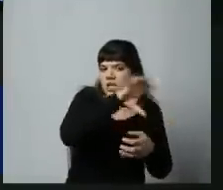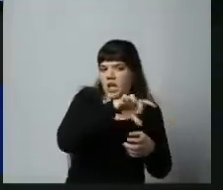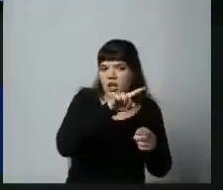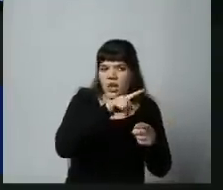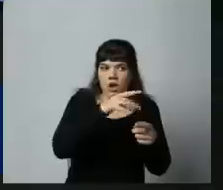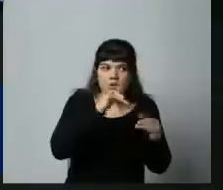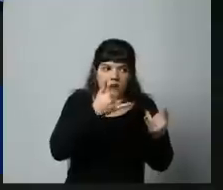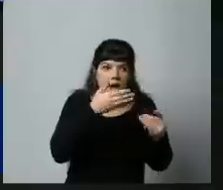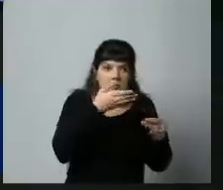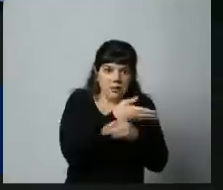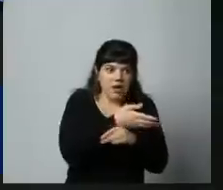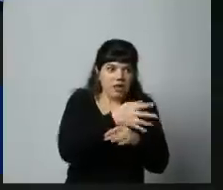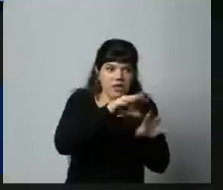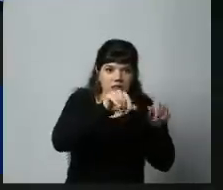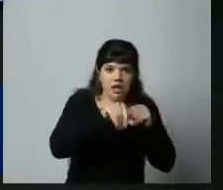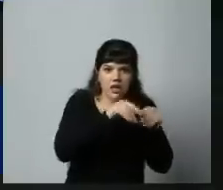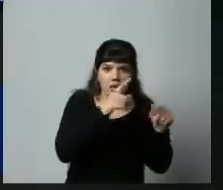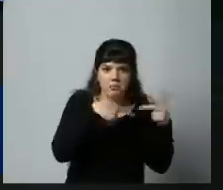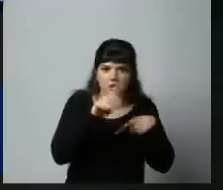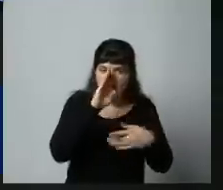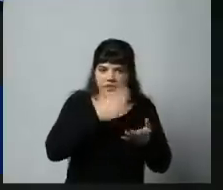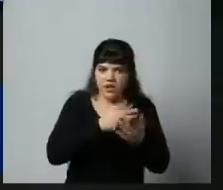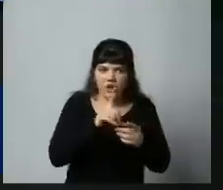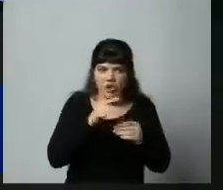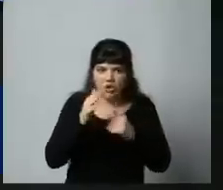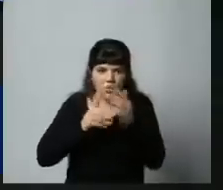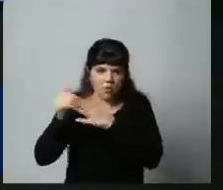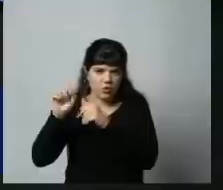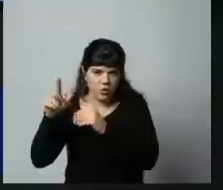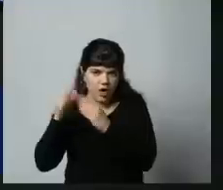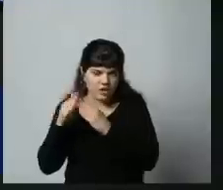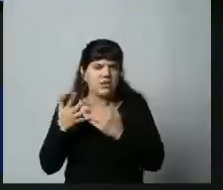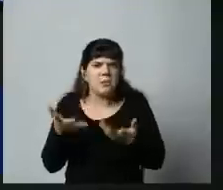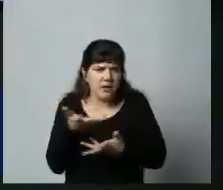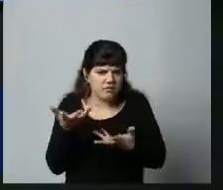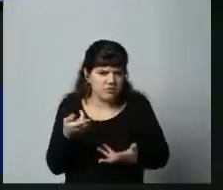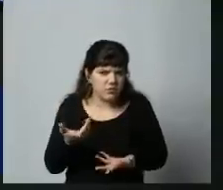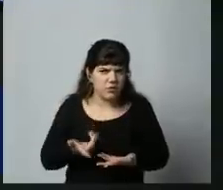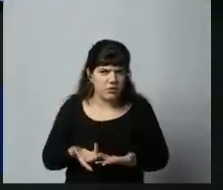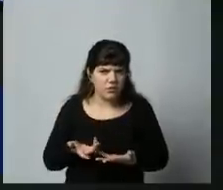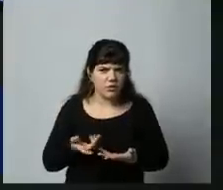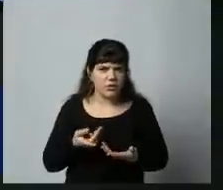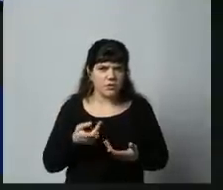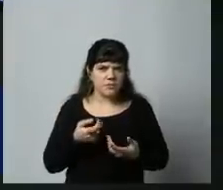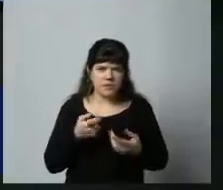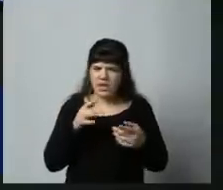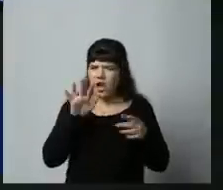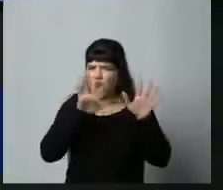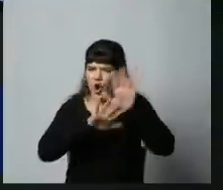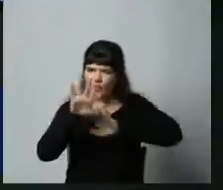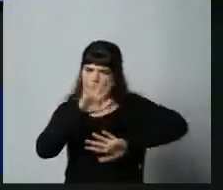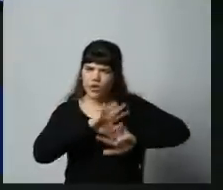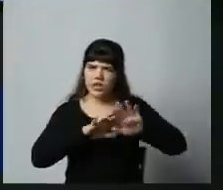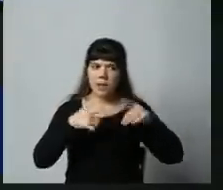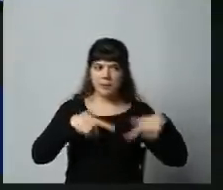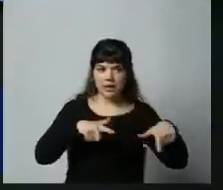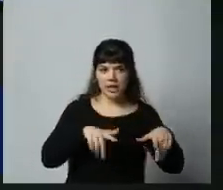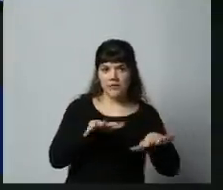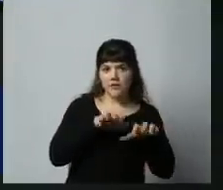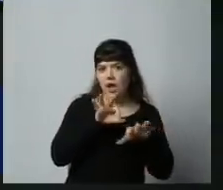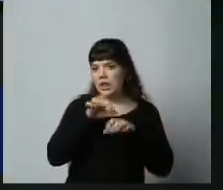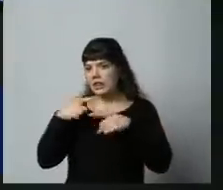licitado Y ahora la gente está diciendo que no le van a construir la casa cuál es el problema hay Hay un malentendido entre el Ministerio de vivienda la